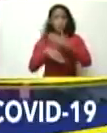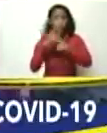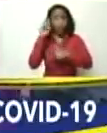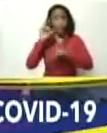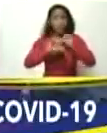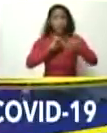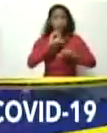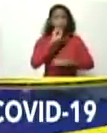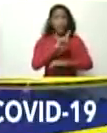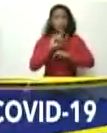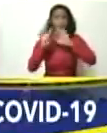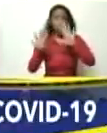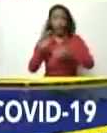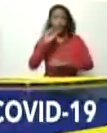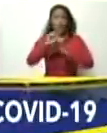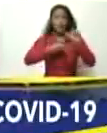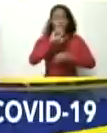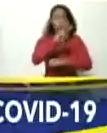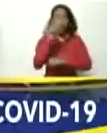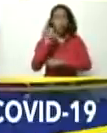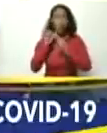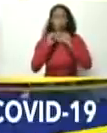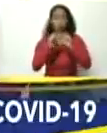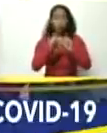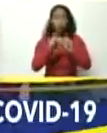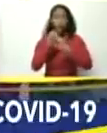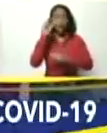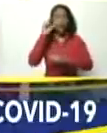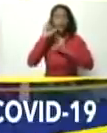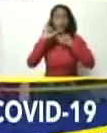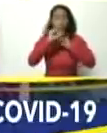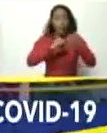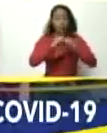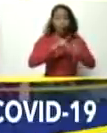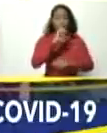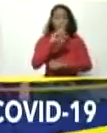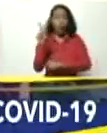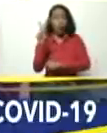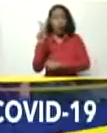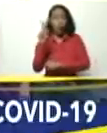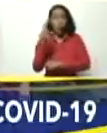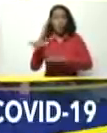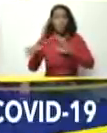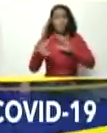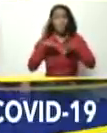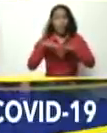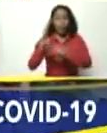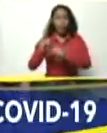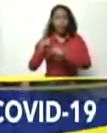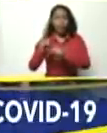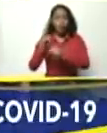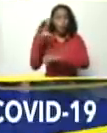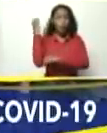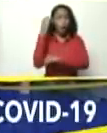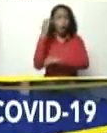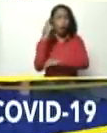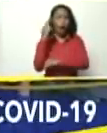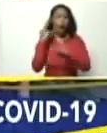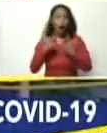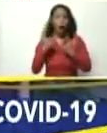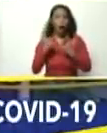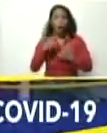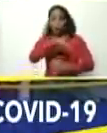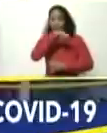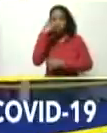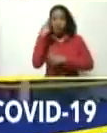XIX, en el siglo XX, y así es en el siglo XXI. La oligarquía bogotana, la oligarquía colombiana, ahora